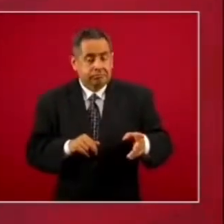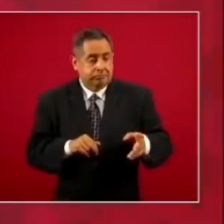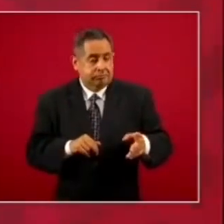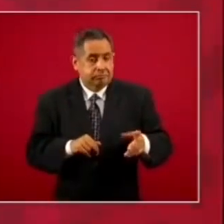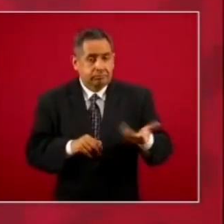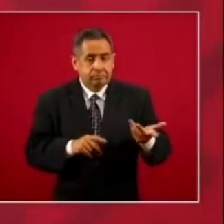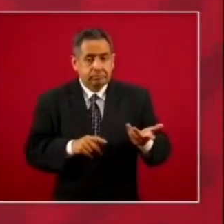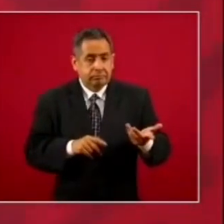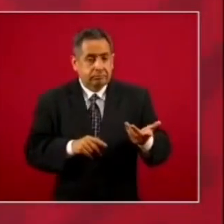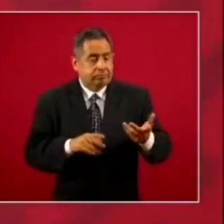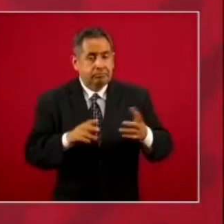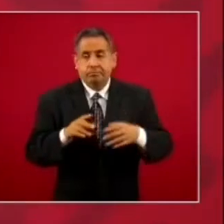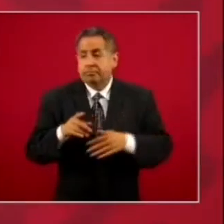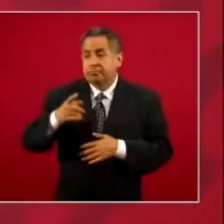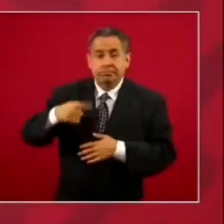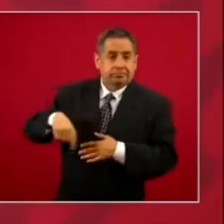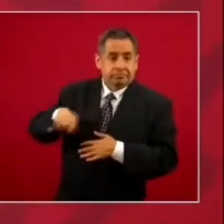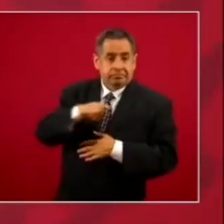la banca de desarrollo,